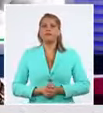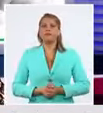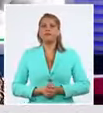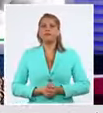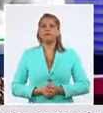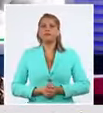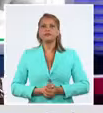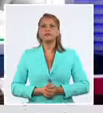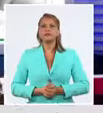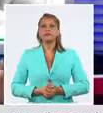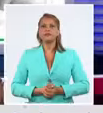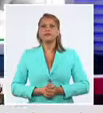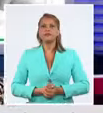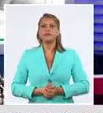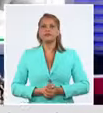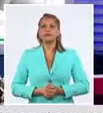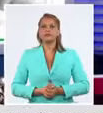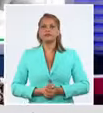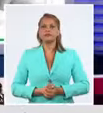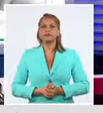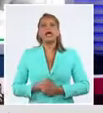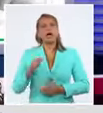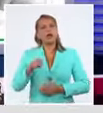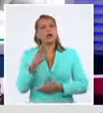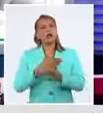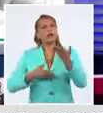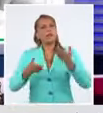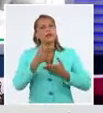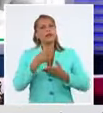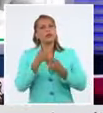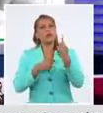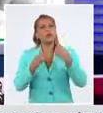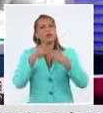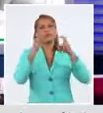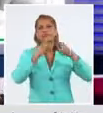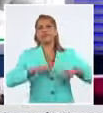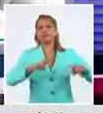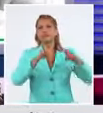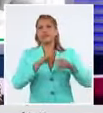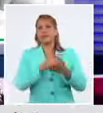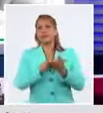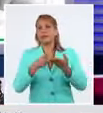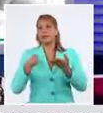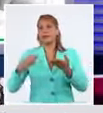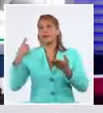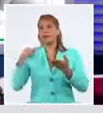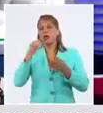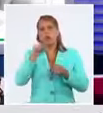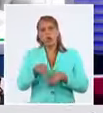del Instituto Finlay de Vacunas. Compartimos con algunos expertos durante la semana pasada. Hoy